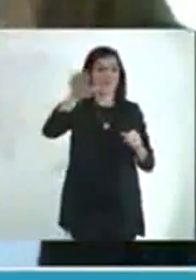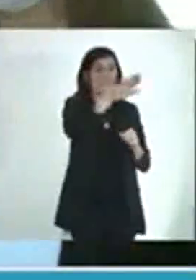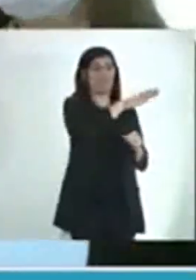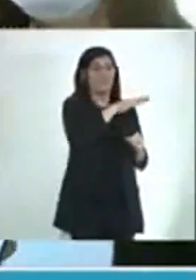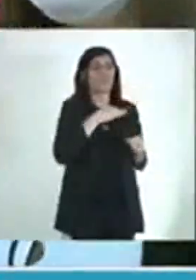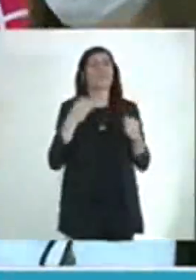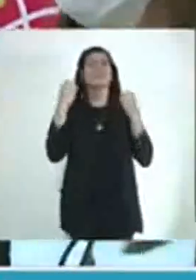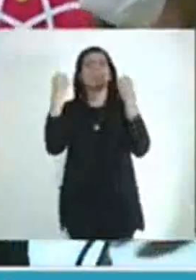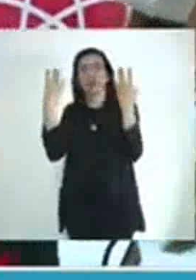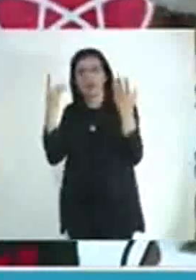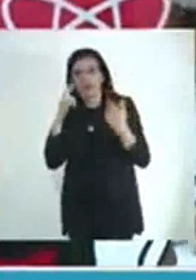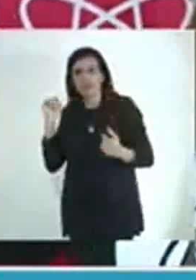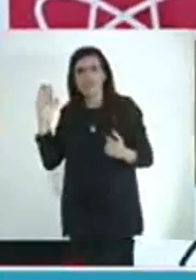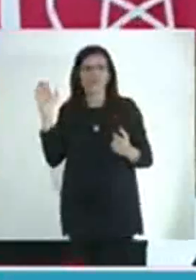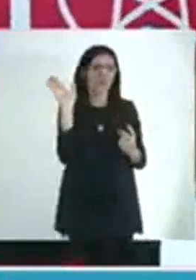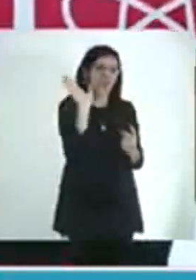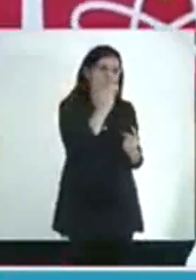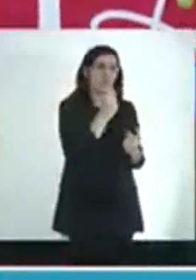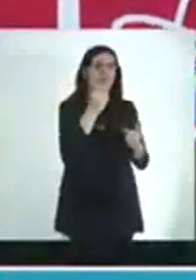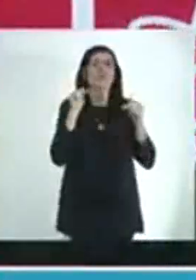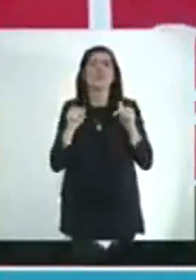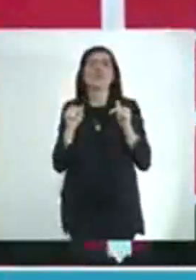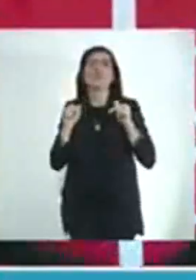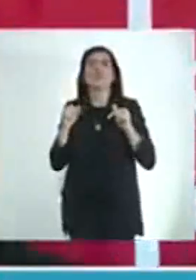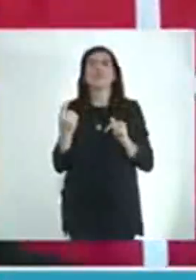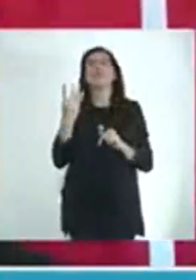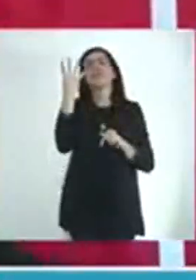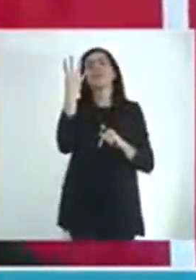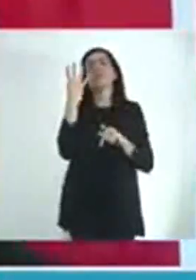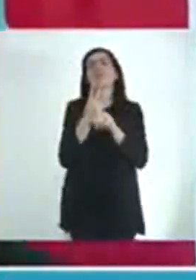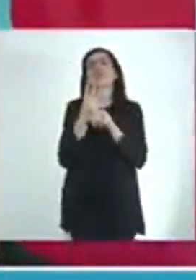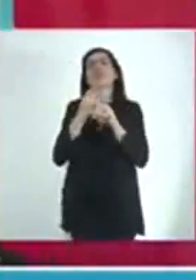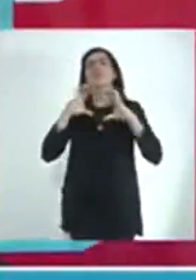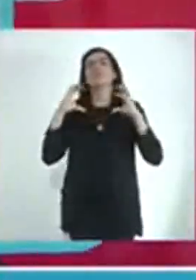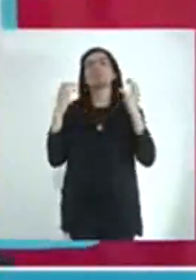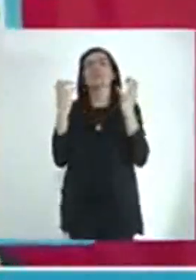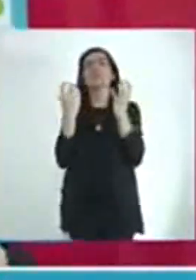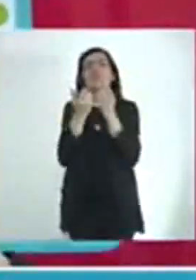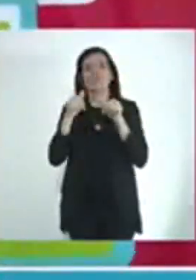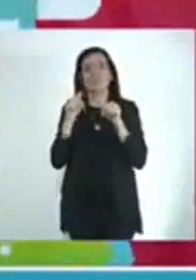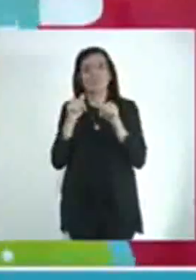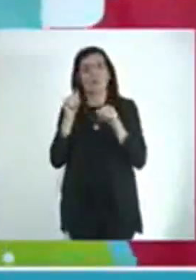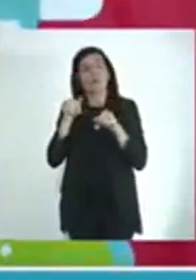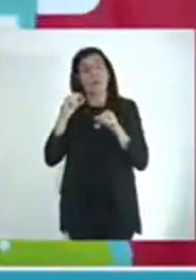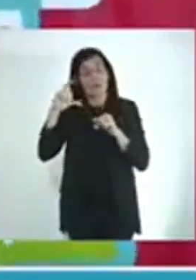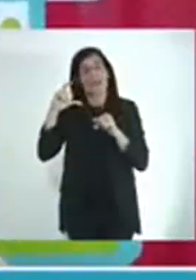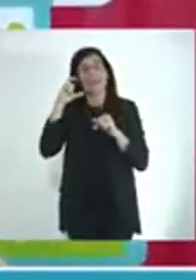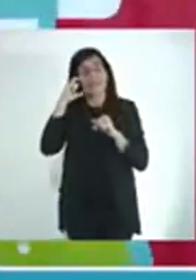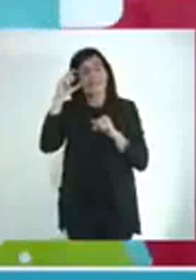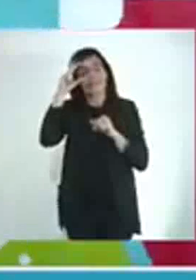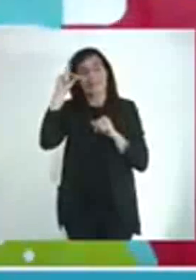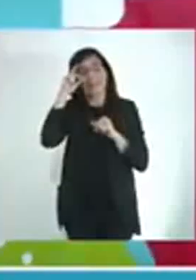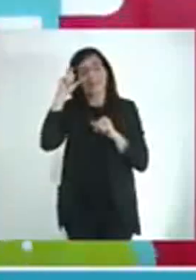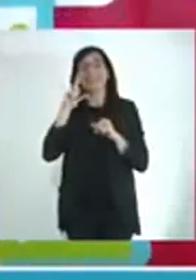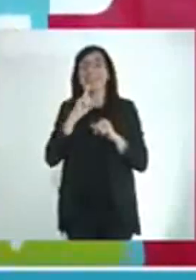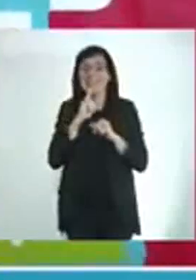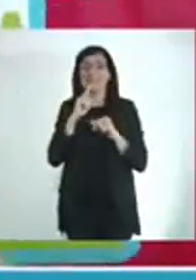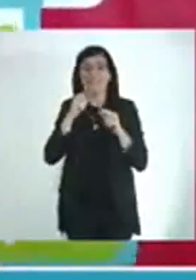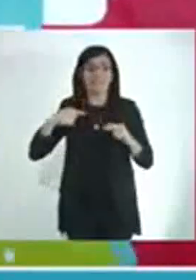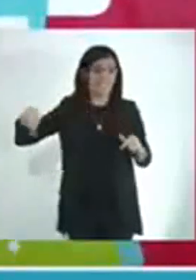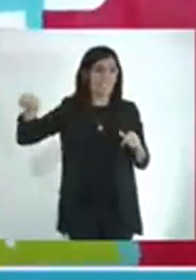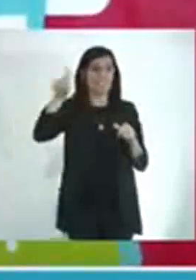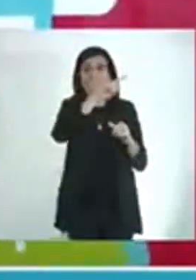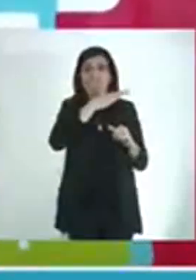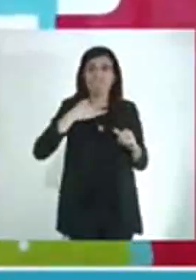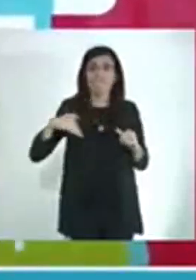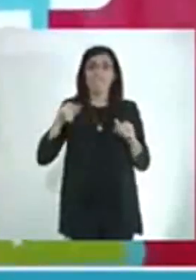la comunidad educativa que nos está siguiendo en este cuarto Congreso Internacional. Estamos hoy en el CIDED, bueno, en uno de los espacios que es este Laboratorio